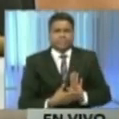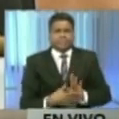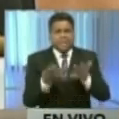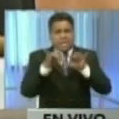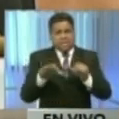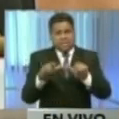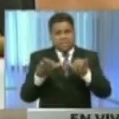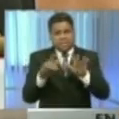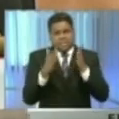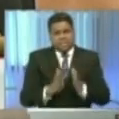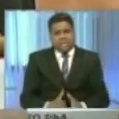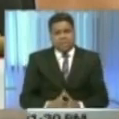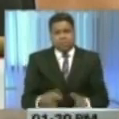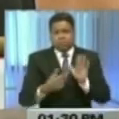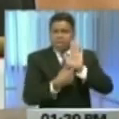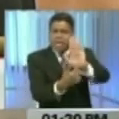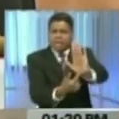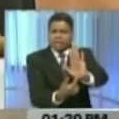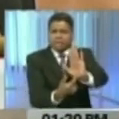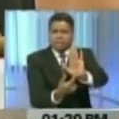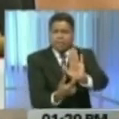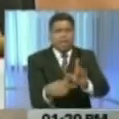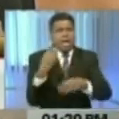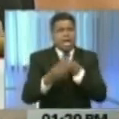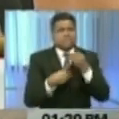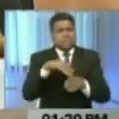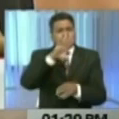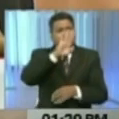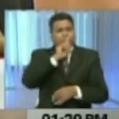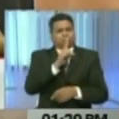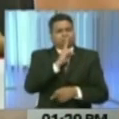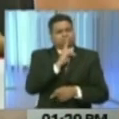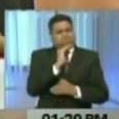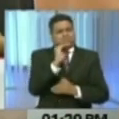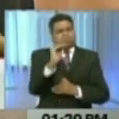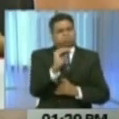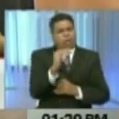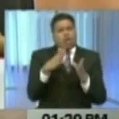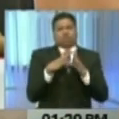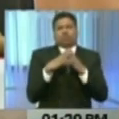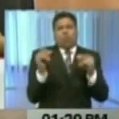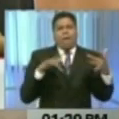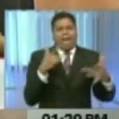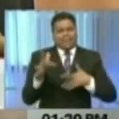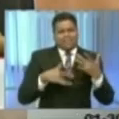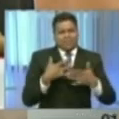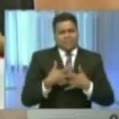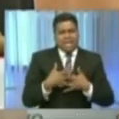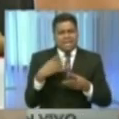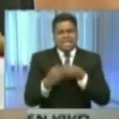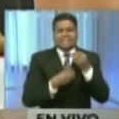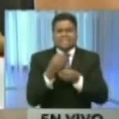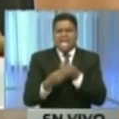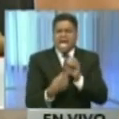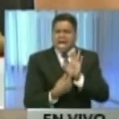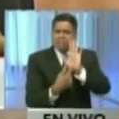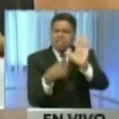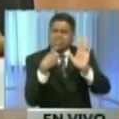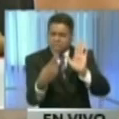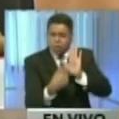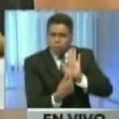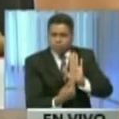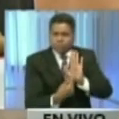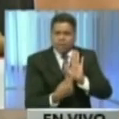establece que este debe abstenerse de toda actividad, y cito, que derive o dé la impresión de resultar